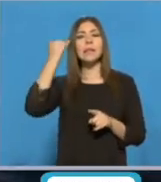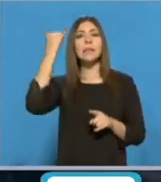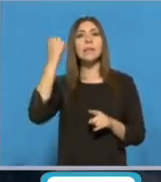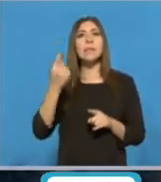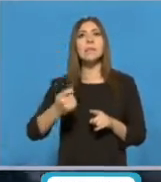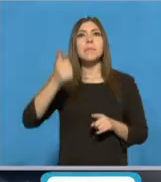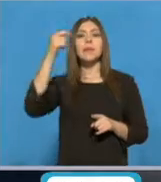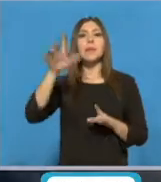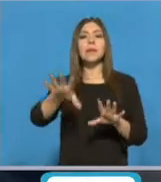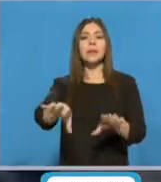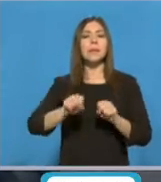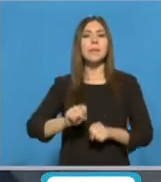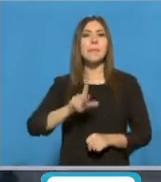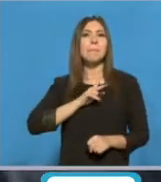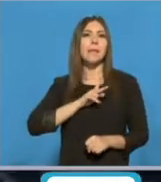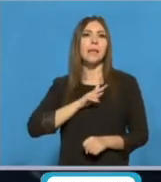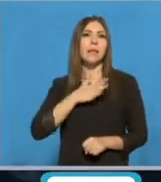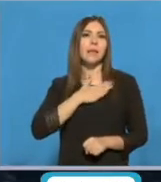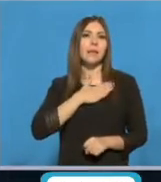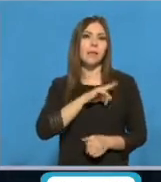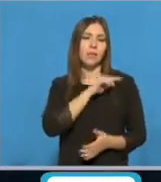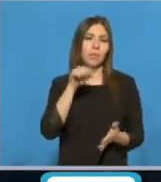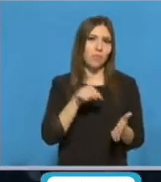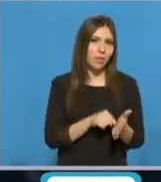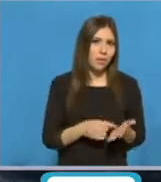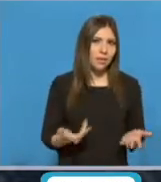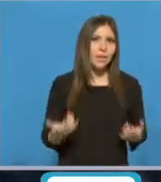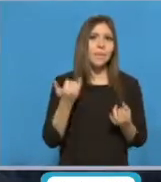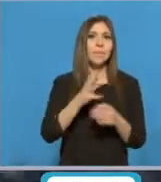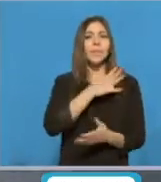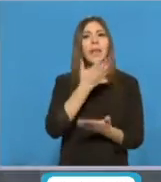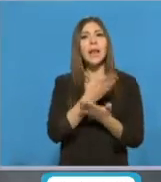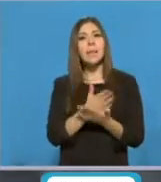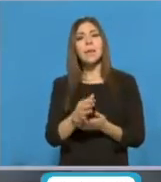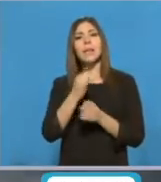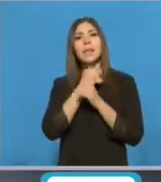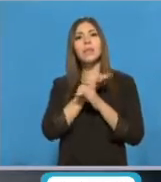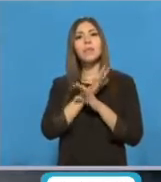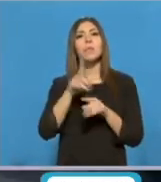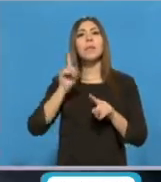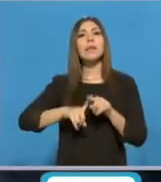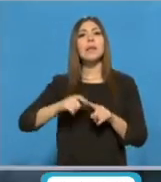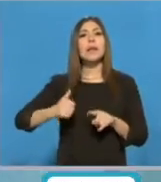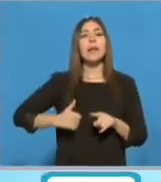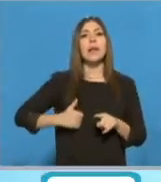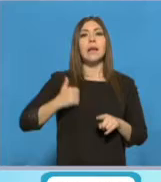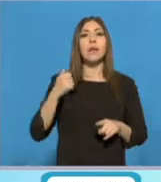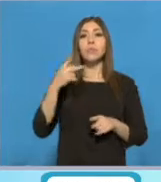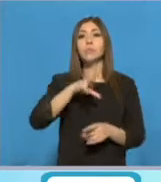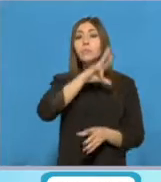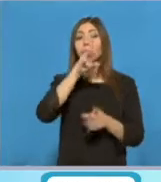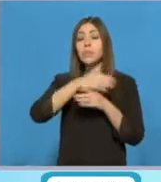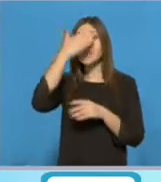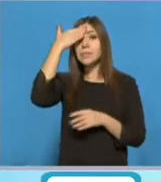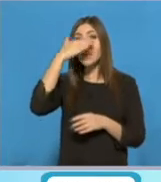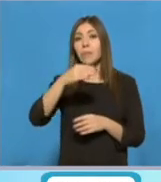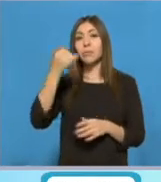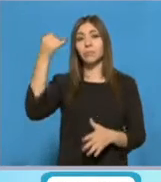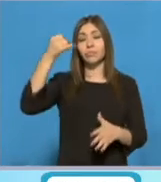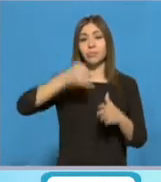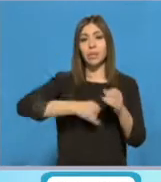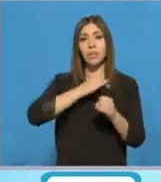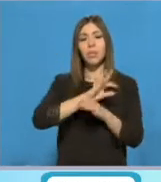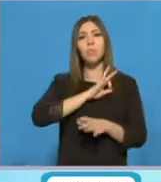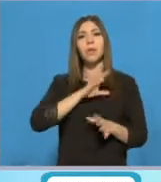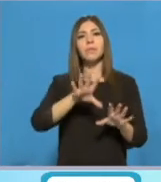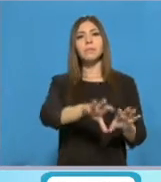quién se la apropia. Sí, exacto. ¿Quién llega primero? Pero además, pues la información es poder y entonces quien llega primero, ¿no? Ya Probablemente- tiene